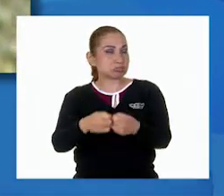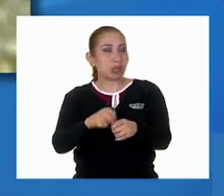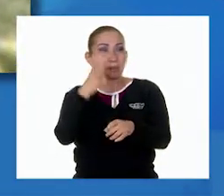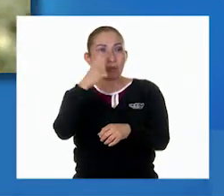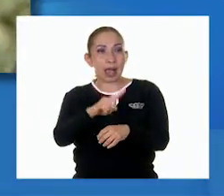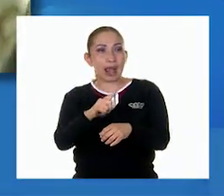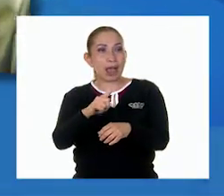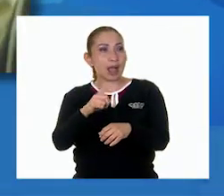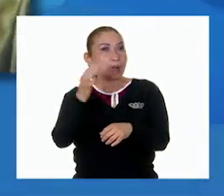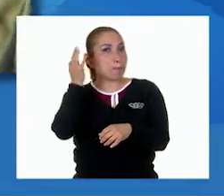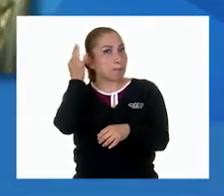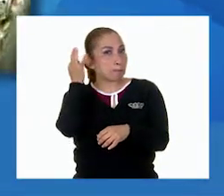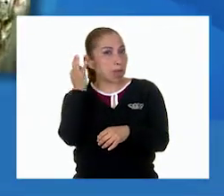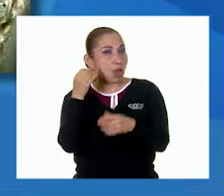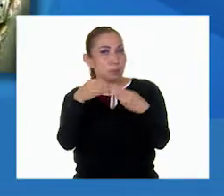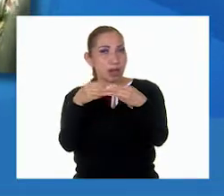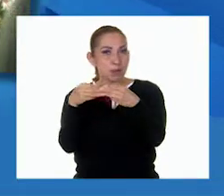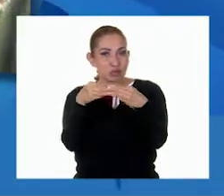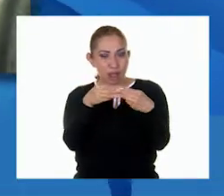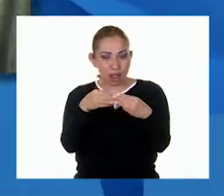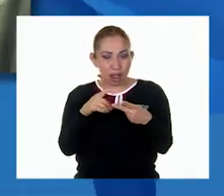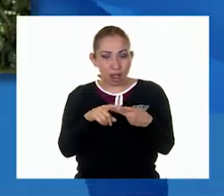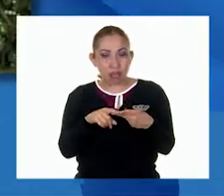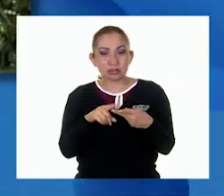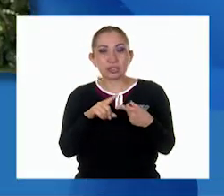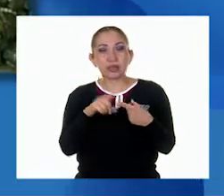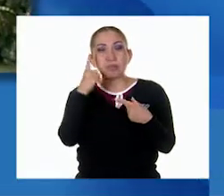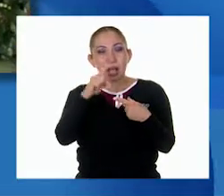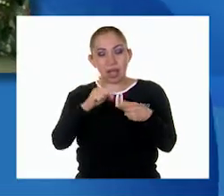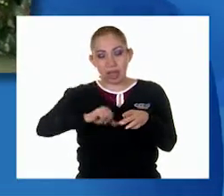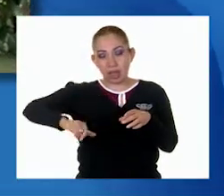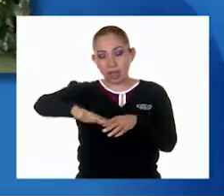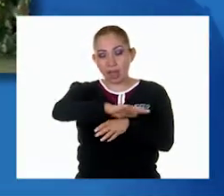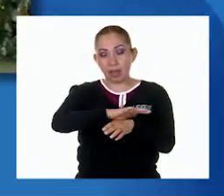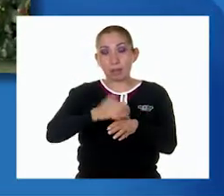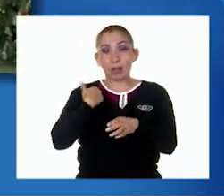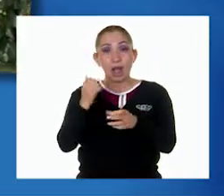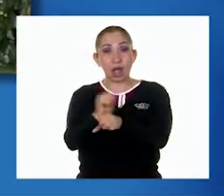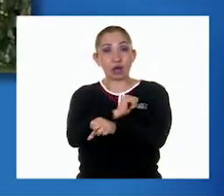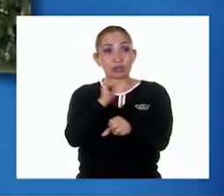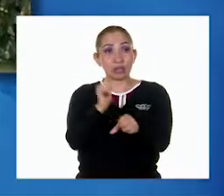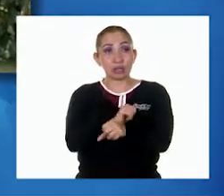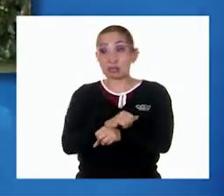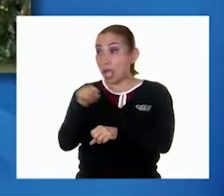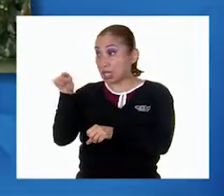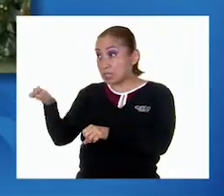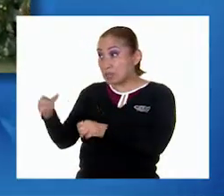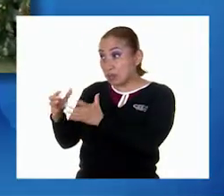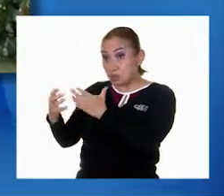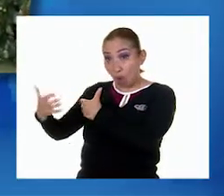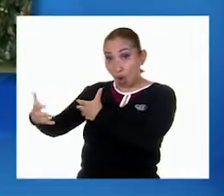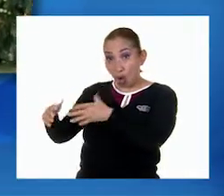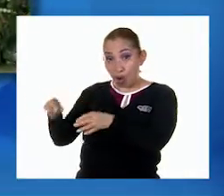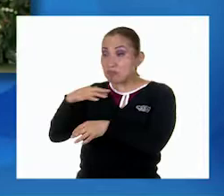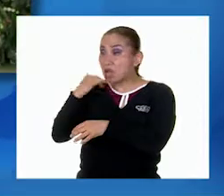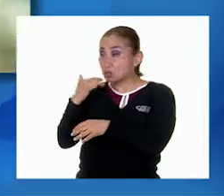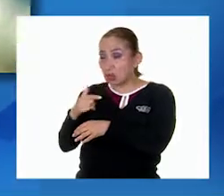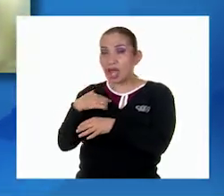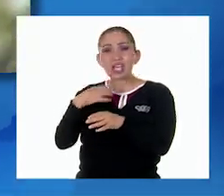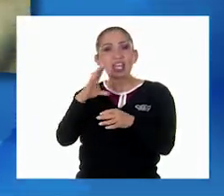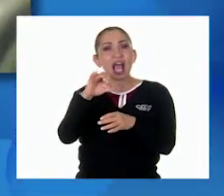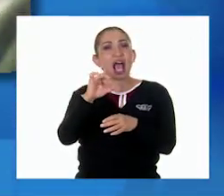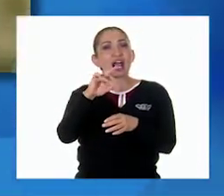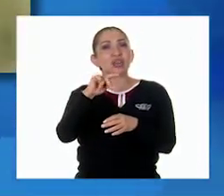para pelo, para muñecas y para tapetes para automóviles. Ah, sí, sale de esta basura. De esta basura. ¿Y del